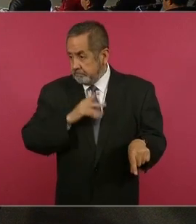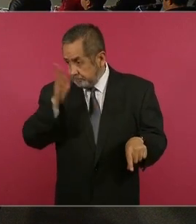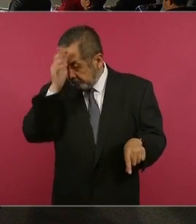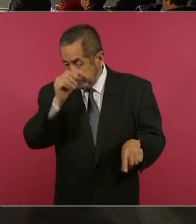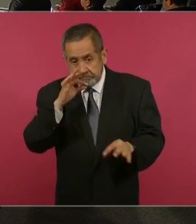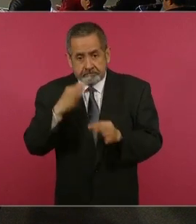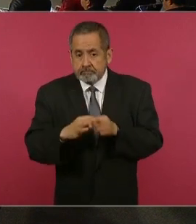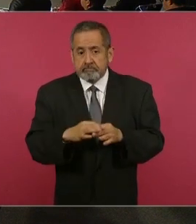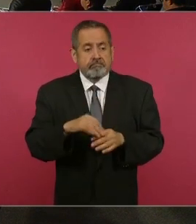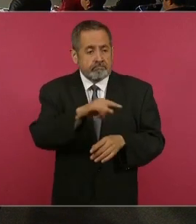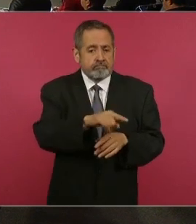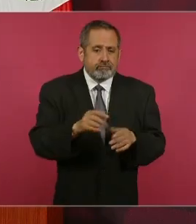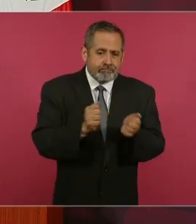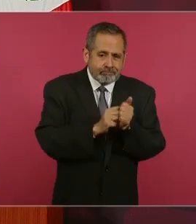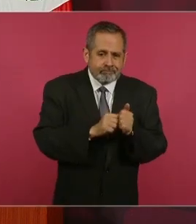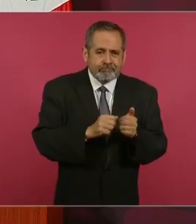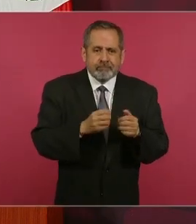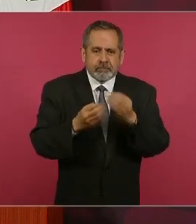las despensas